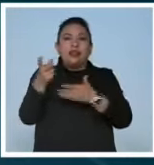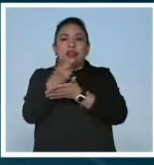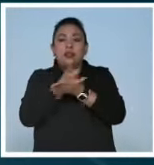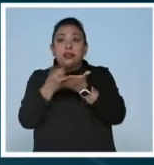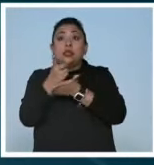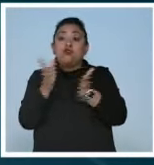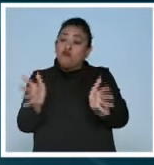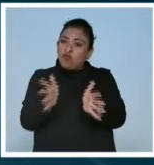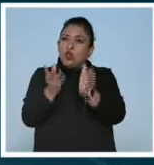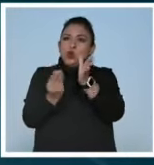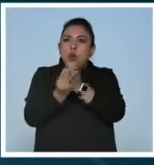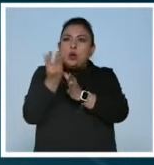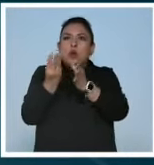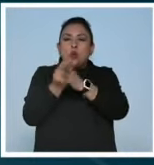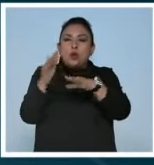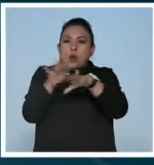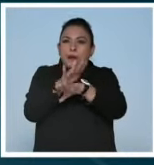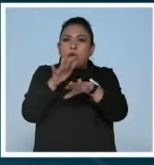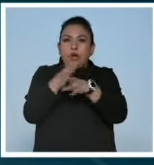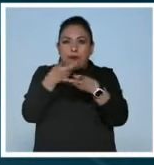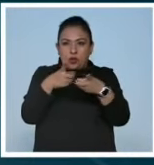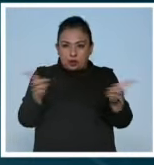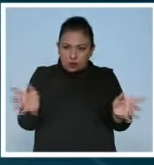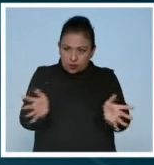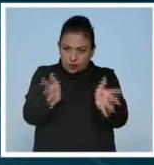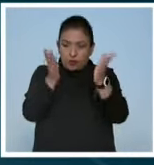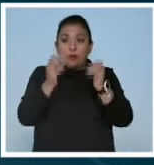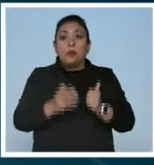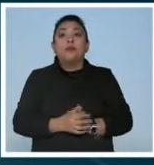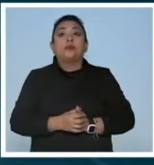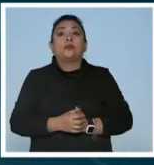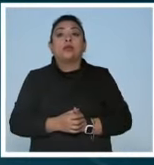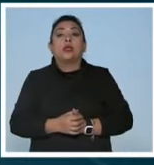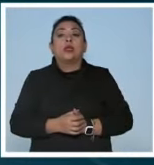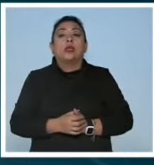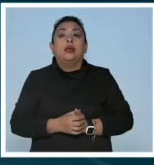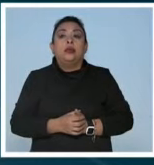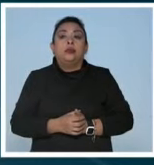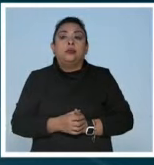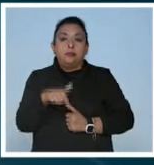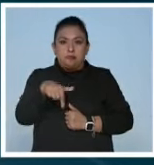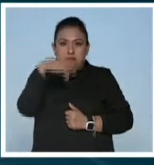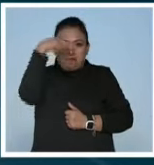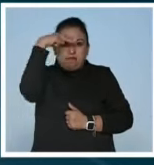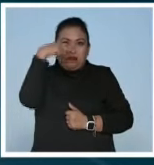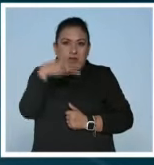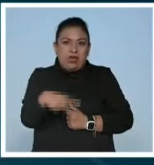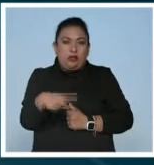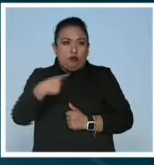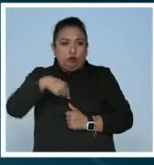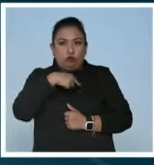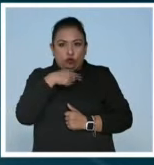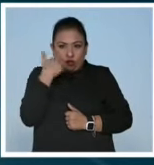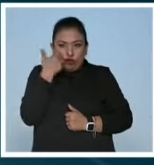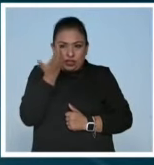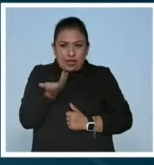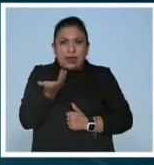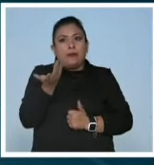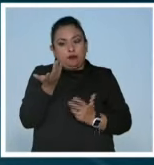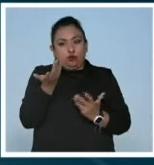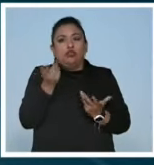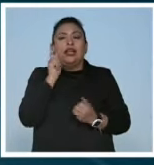que impulsan la innovación y el desarrollo. De alguna manera, en México, lo que nosotros buscamos o